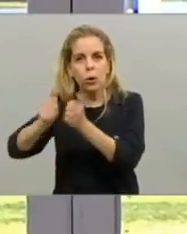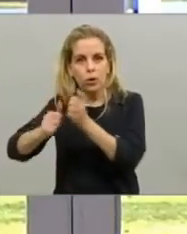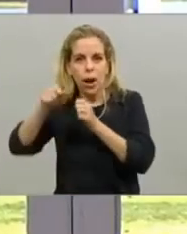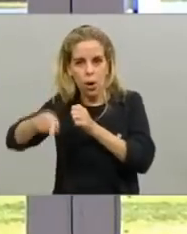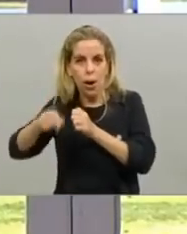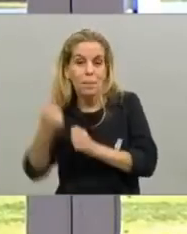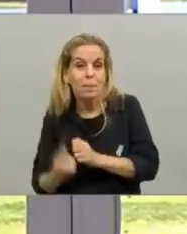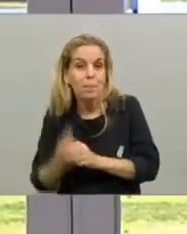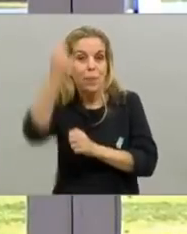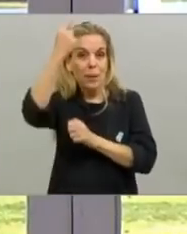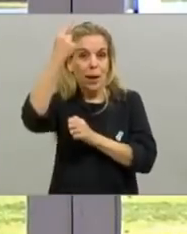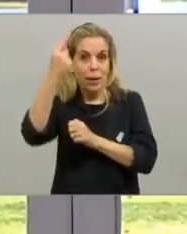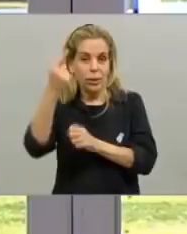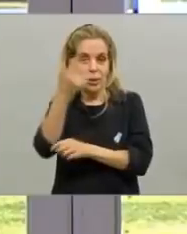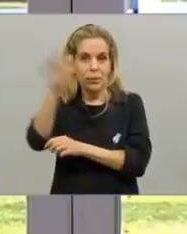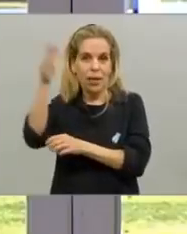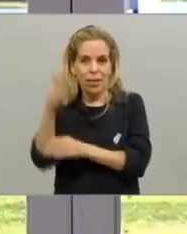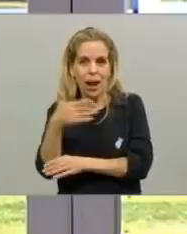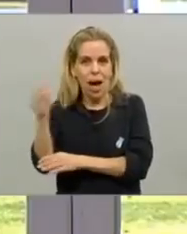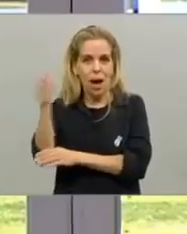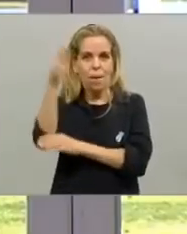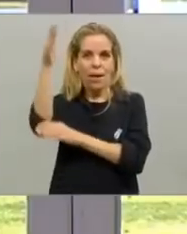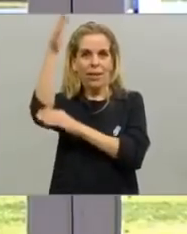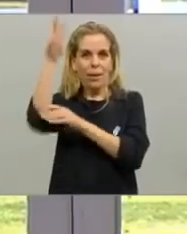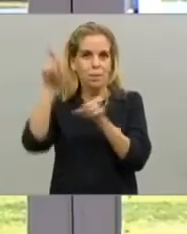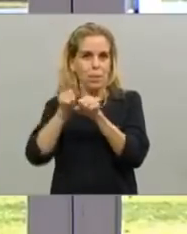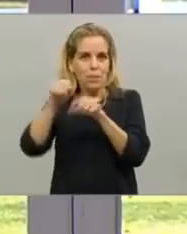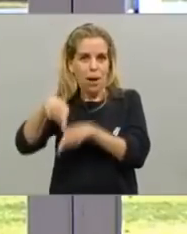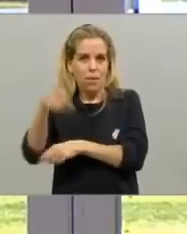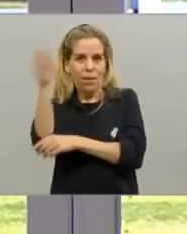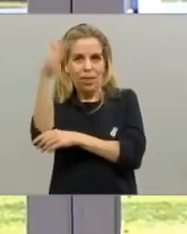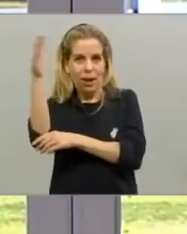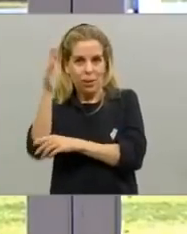por primera vez la bandera que hoy tenemos.